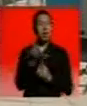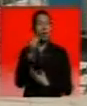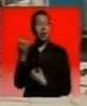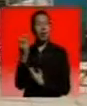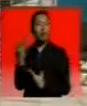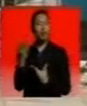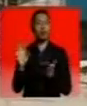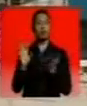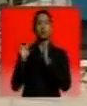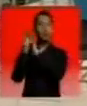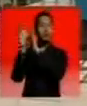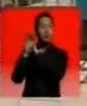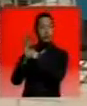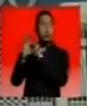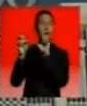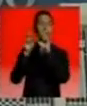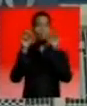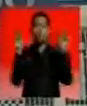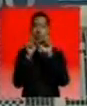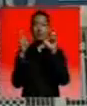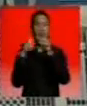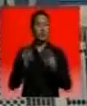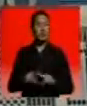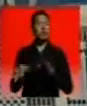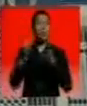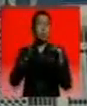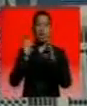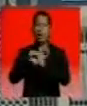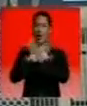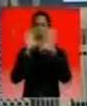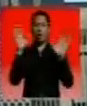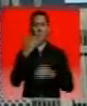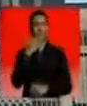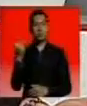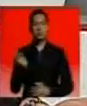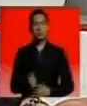y empresas mencionadas. Clever Aranda, Gama Noticias.